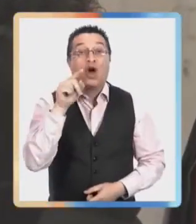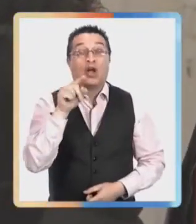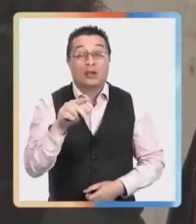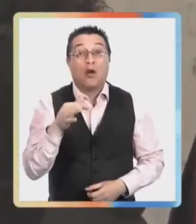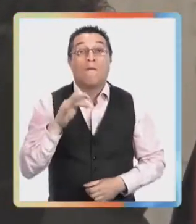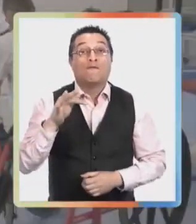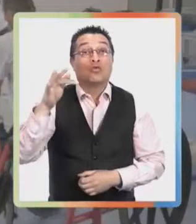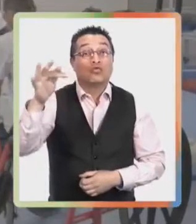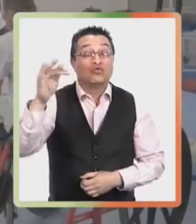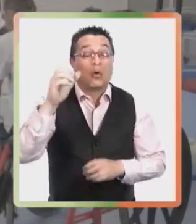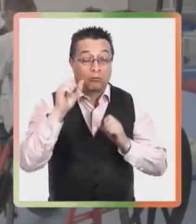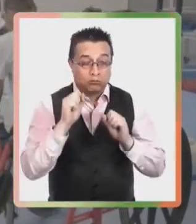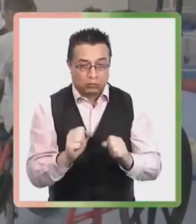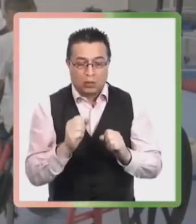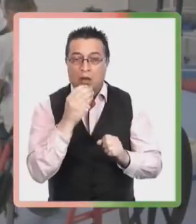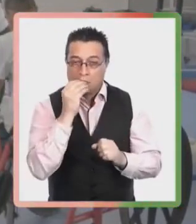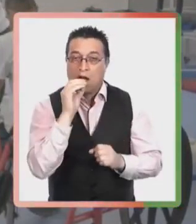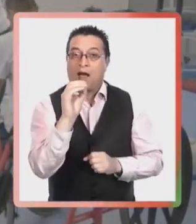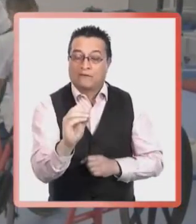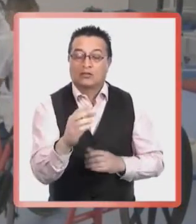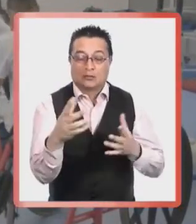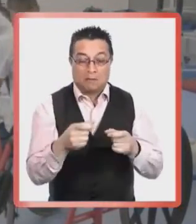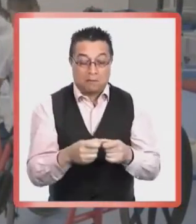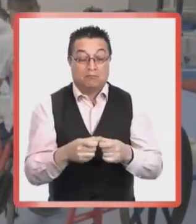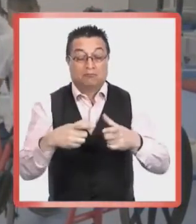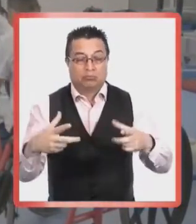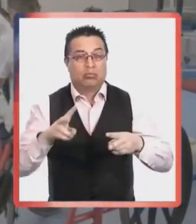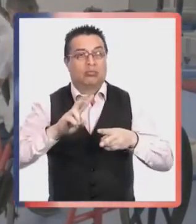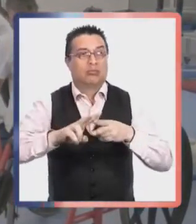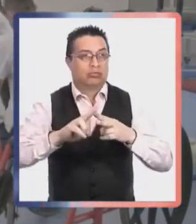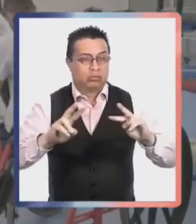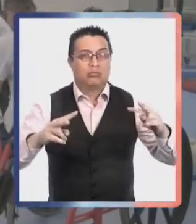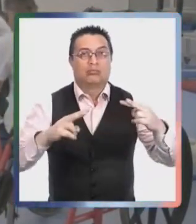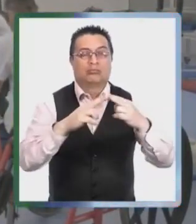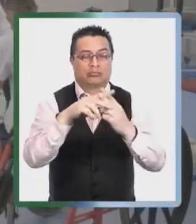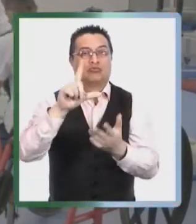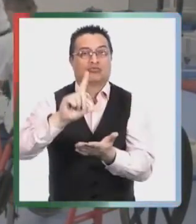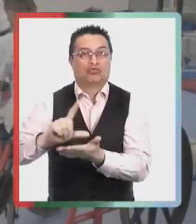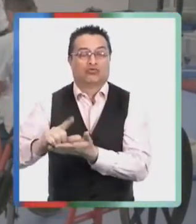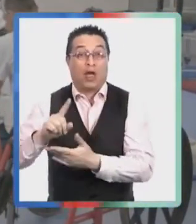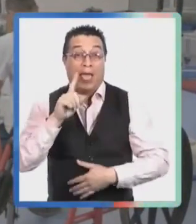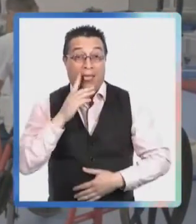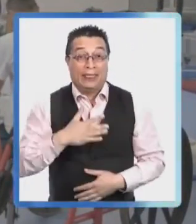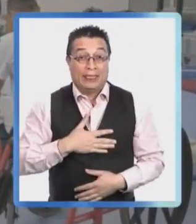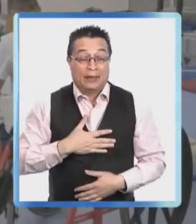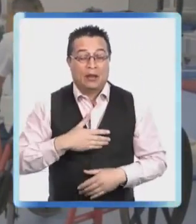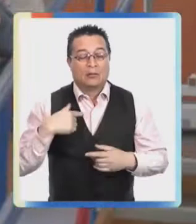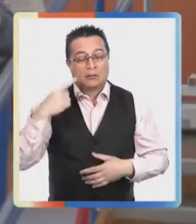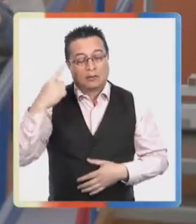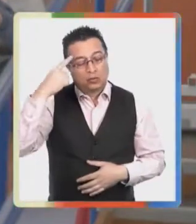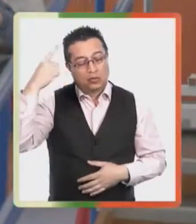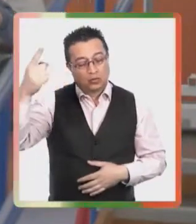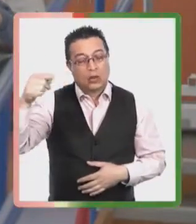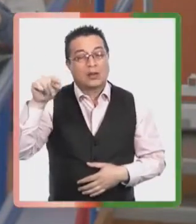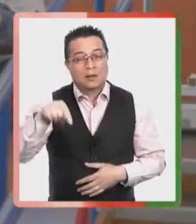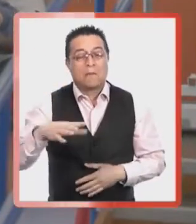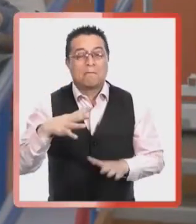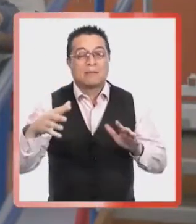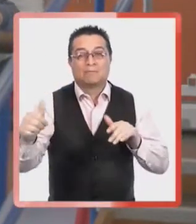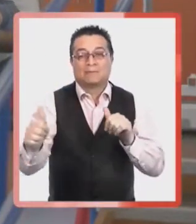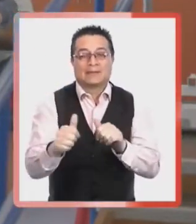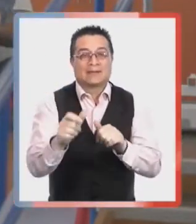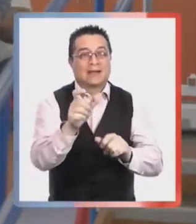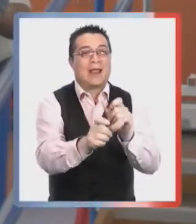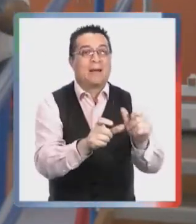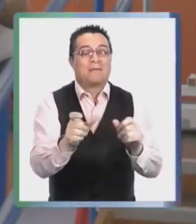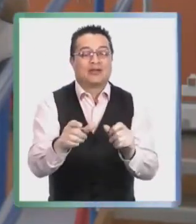proyectos futuros podemos adelantar que además de las ampliaciones y remodelaciones de las instalaciones que tenemos estamos soñando con estar más